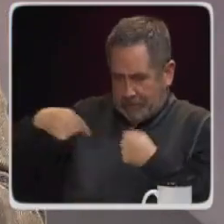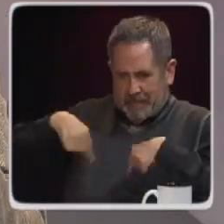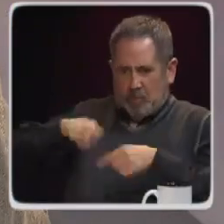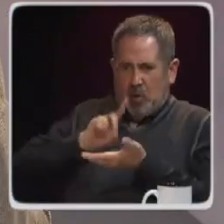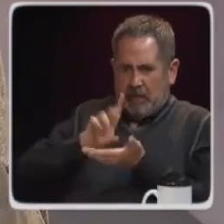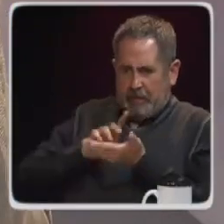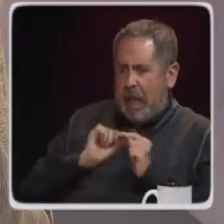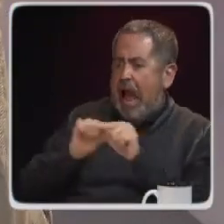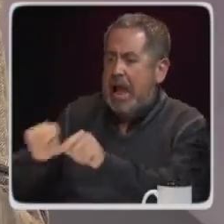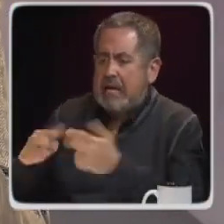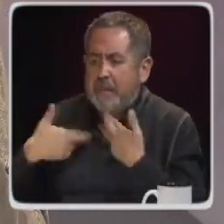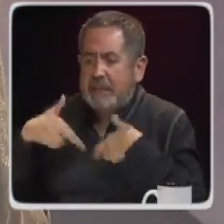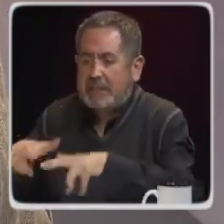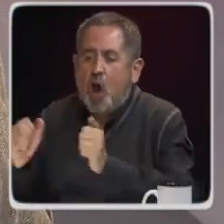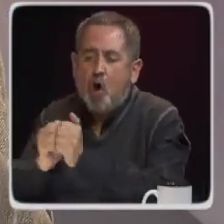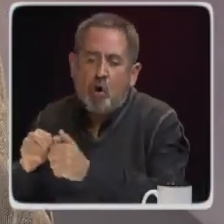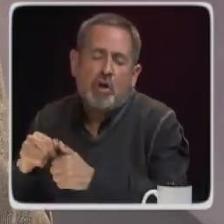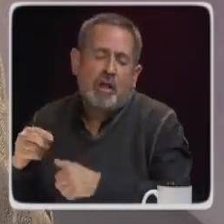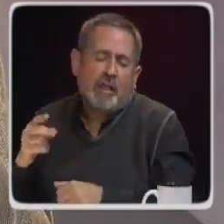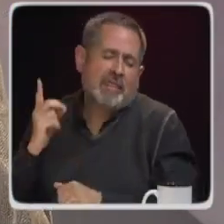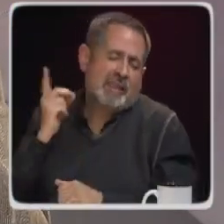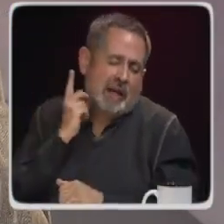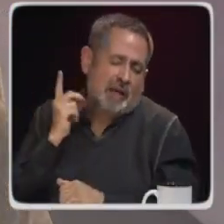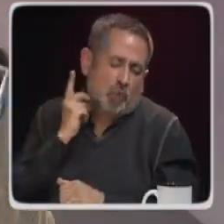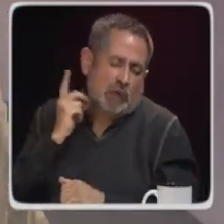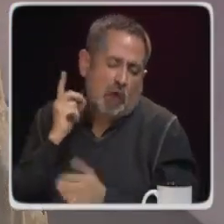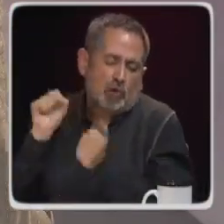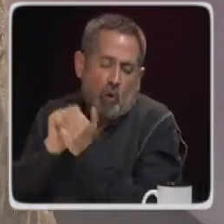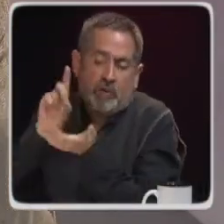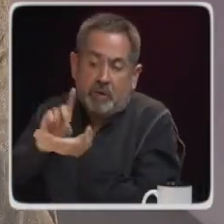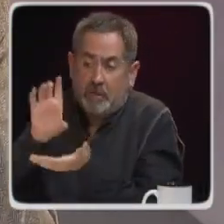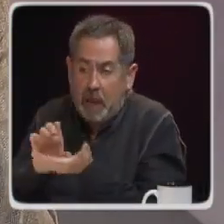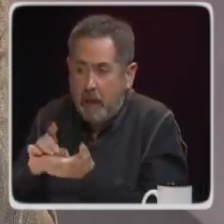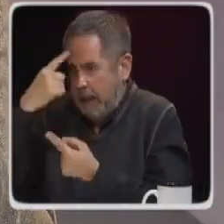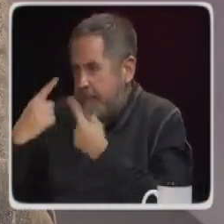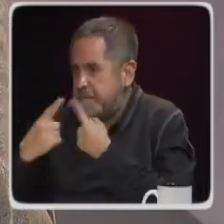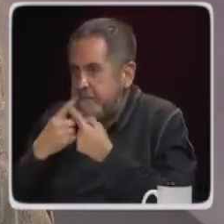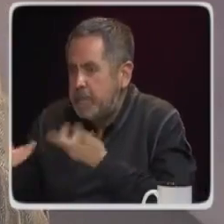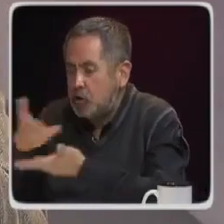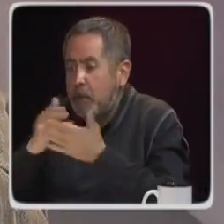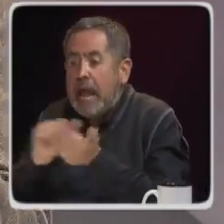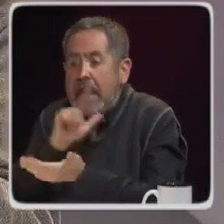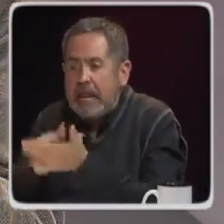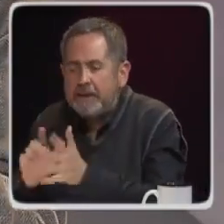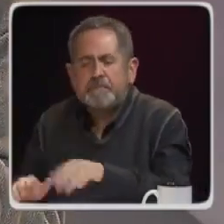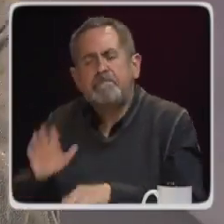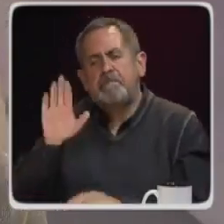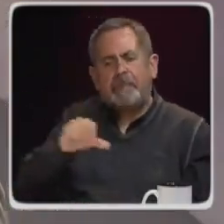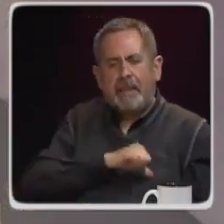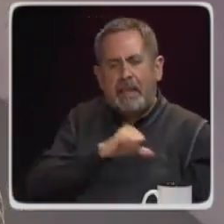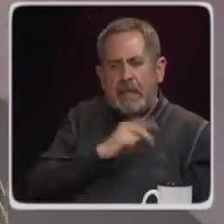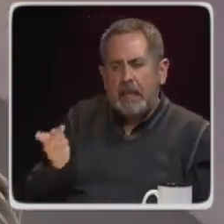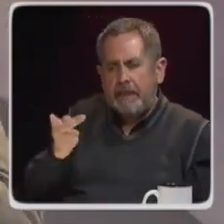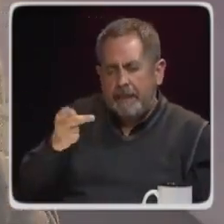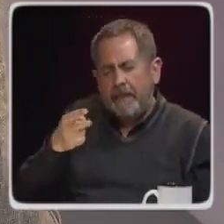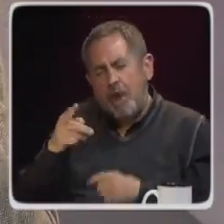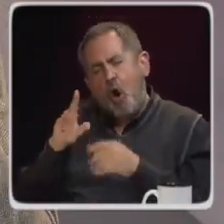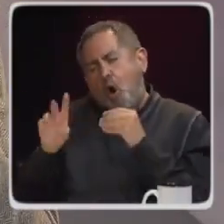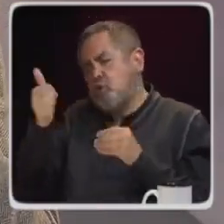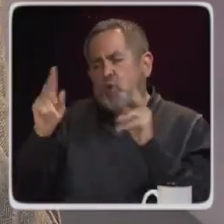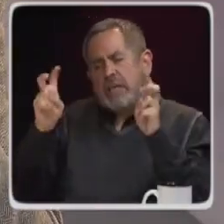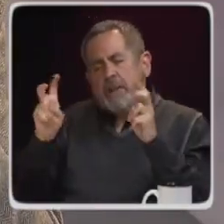usted de la capacitación, por ejemplo, dentro del propio Congreso, a las legisladoras, a los legisladores, Pero, ¿qué más se puede hacer desde el